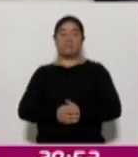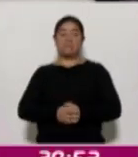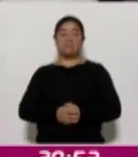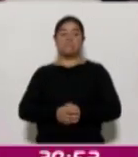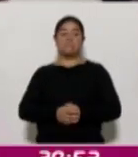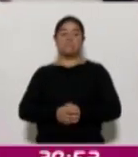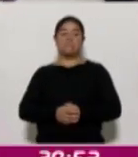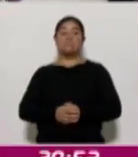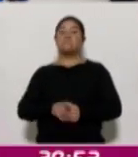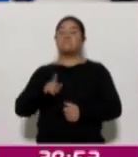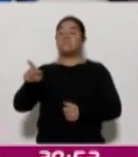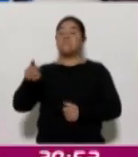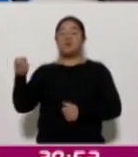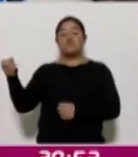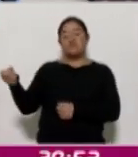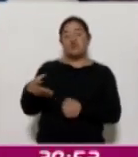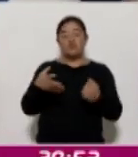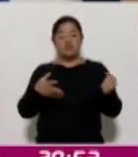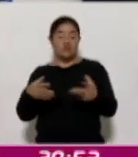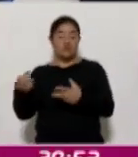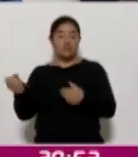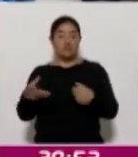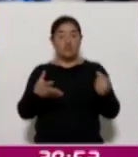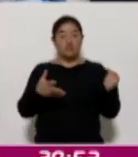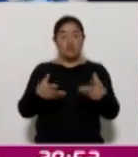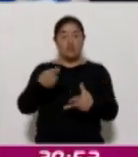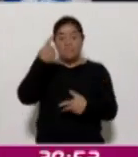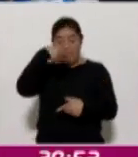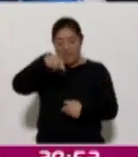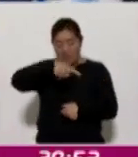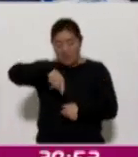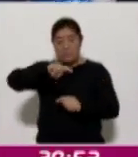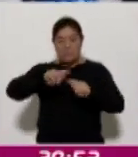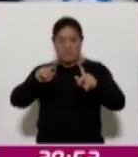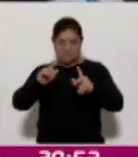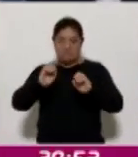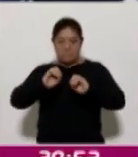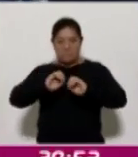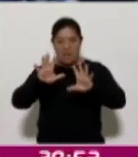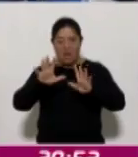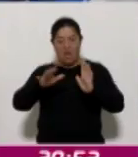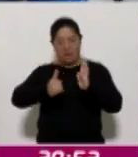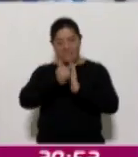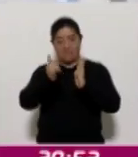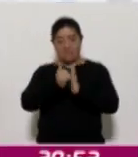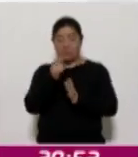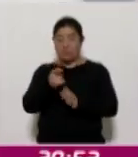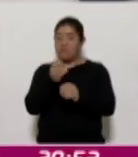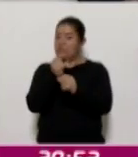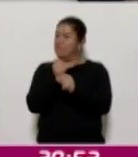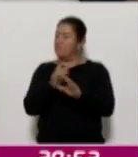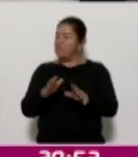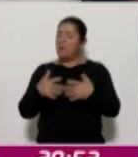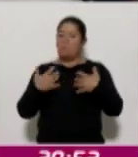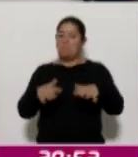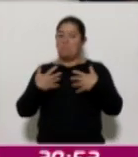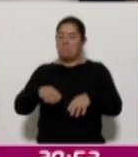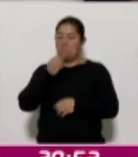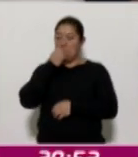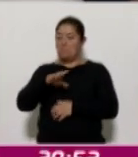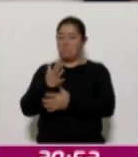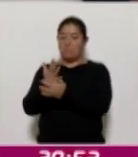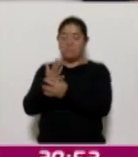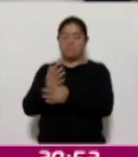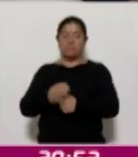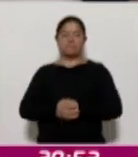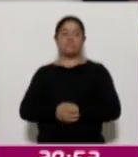por la aportación que ha habido para Tlaxcala y desde luego por la infraestructura, que es un dato importante que nos revela. Creo que de las